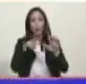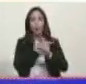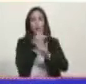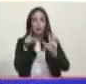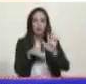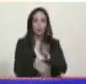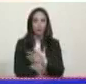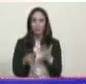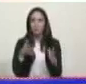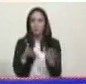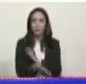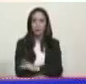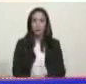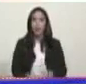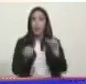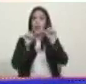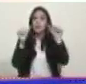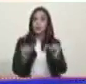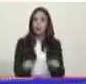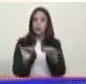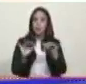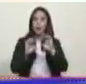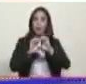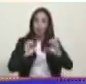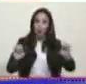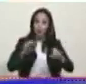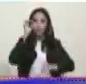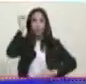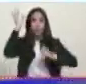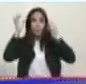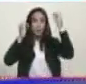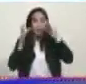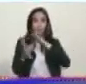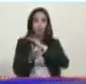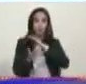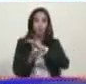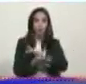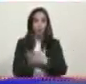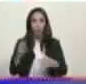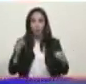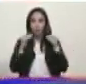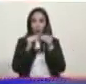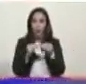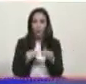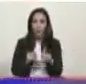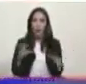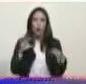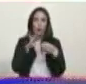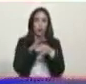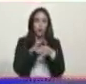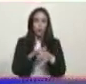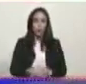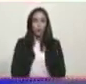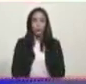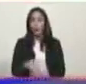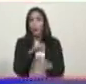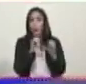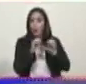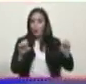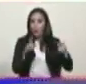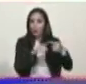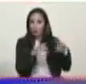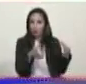El sistema educativo e innovación tecnológica va junto. Oído. La